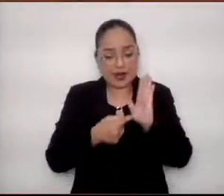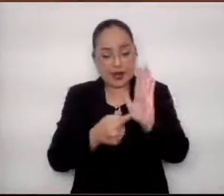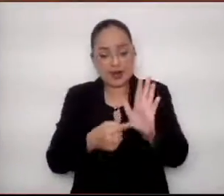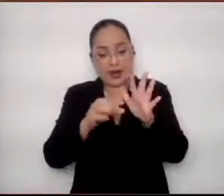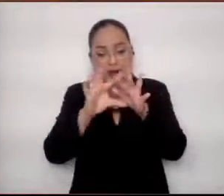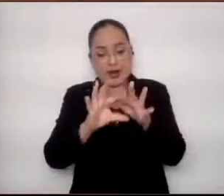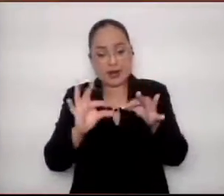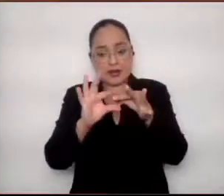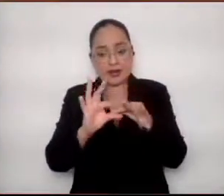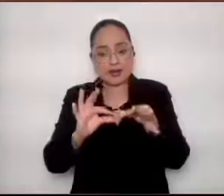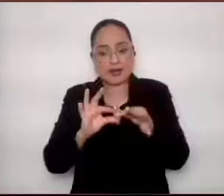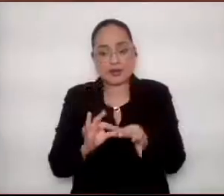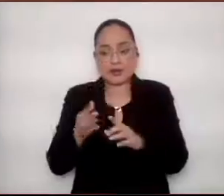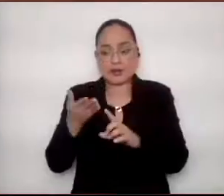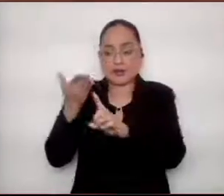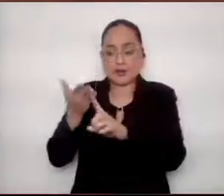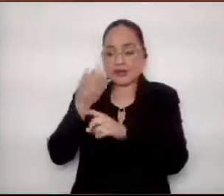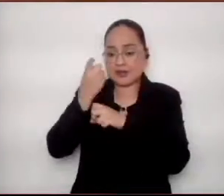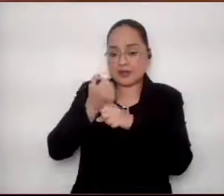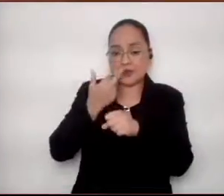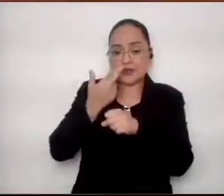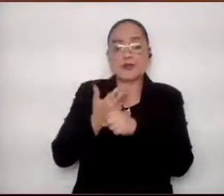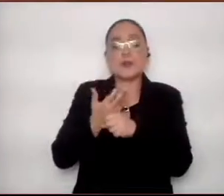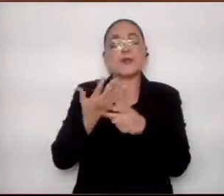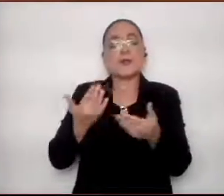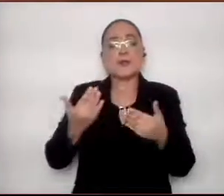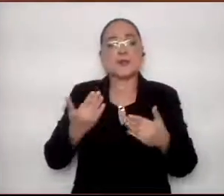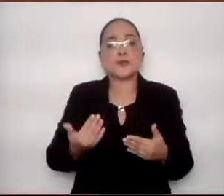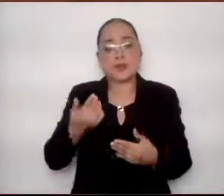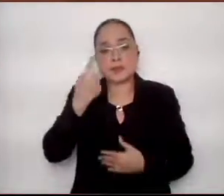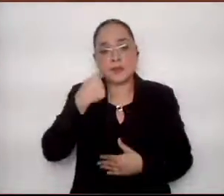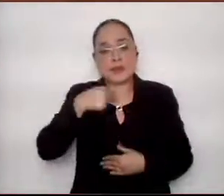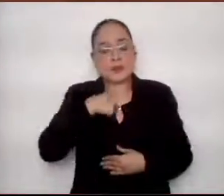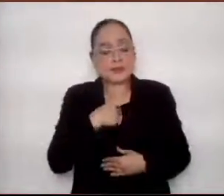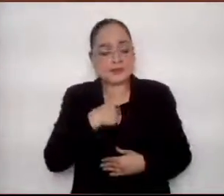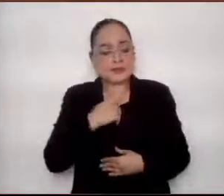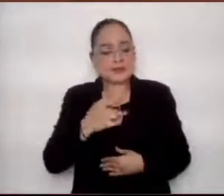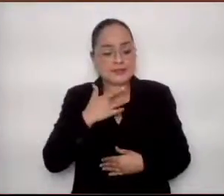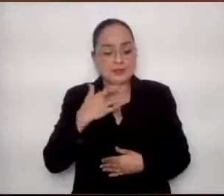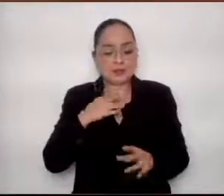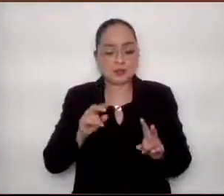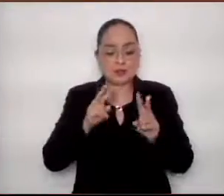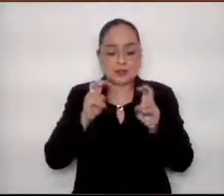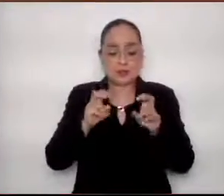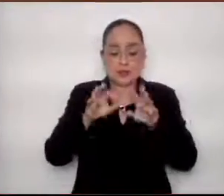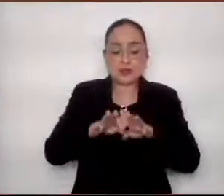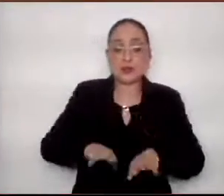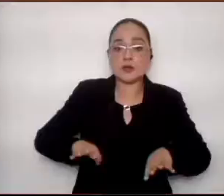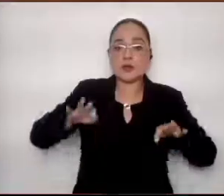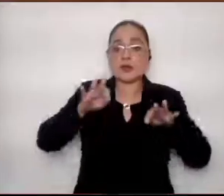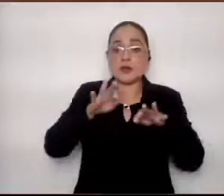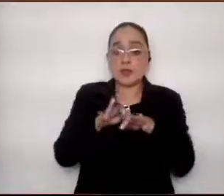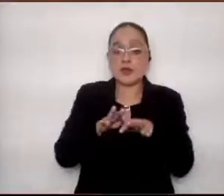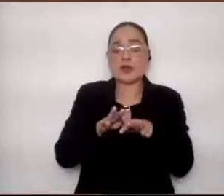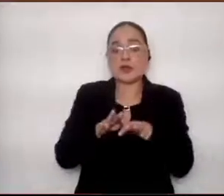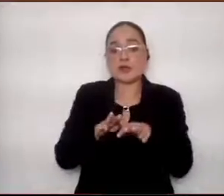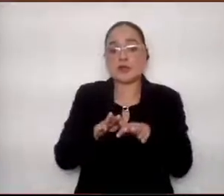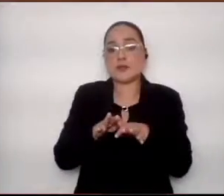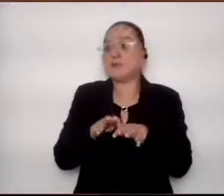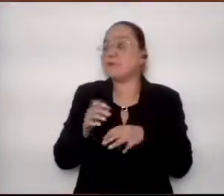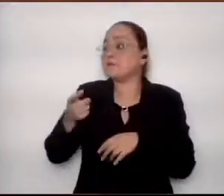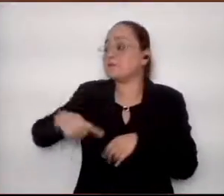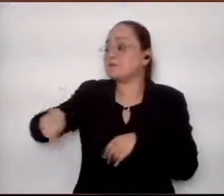secretario, porque me parece que es un tema que ha sido como evadido por